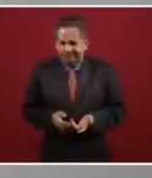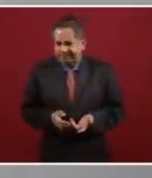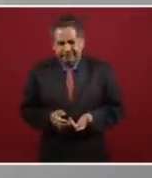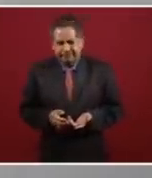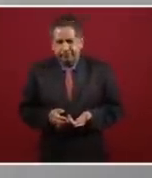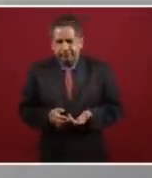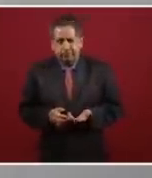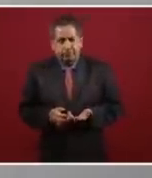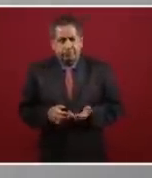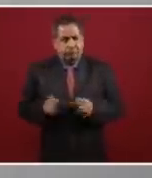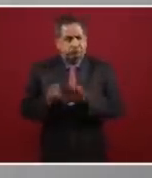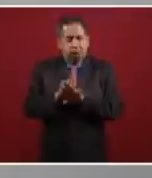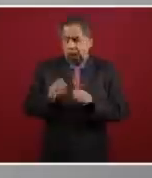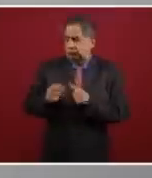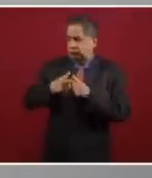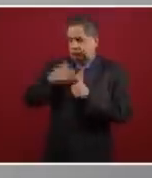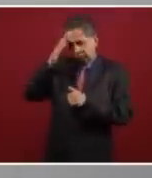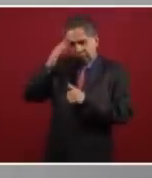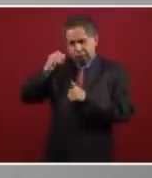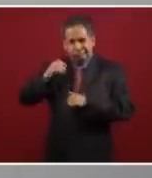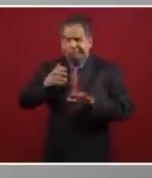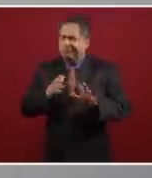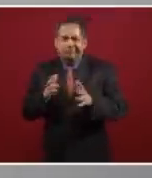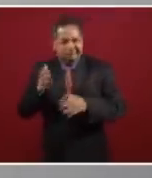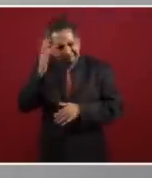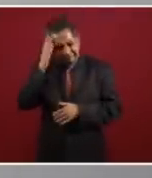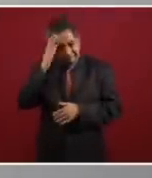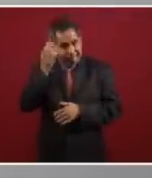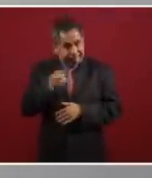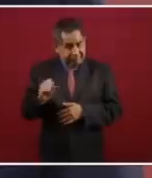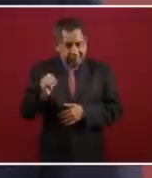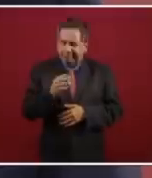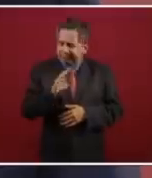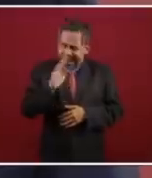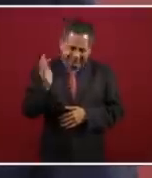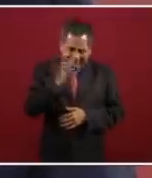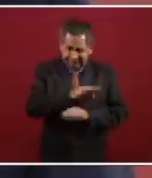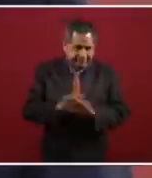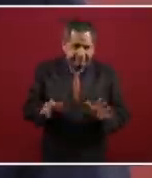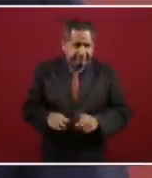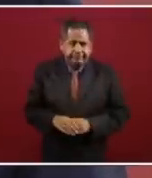es dirigida, no es democracia, eso es falso.